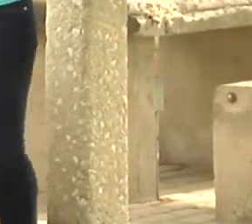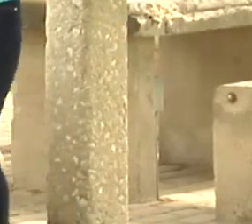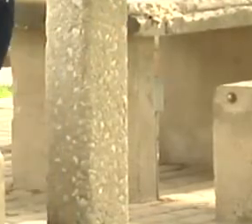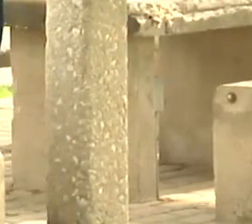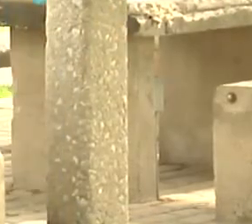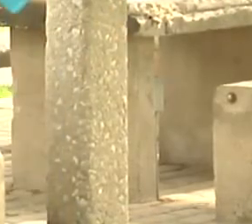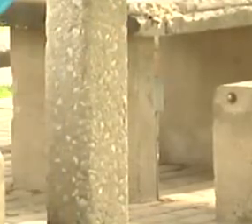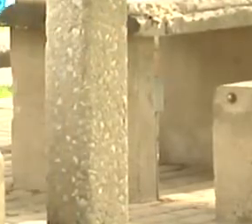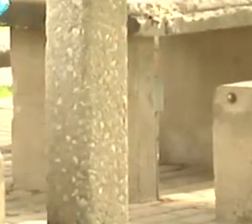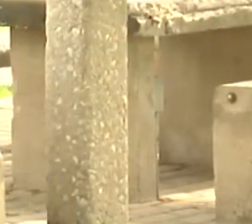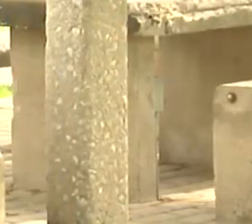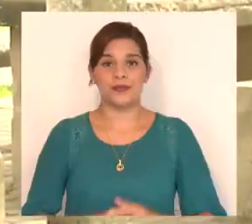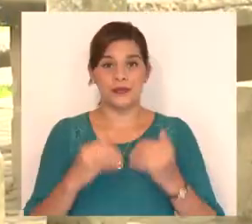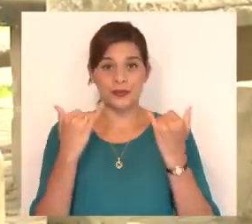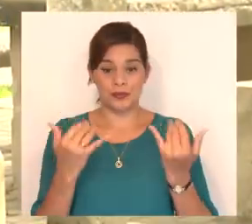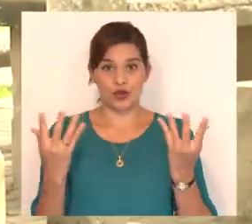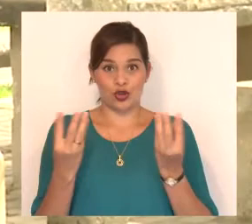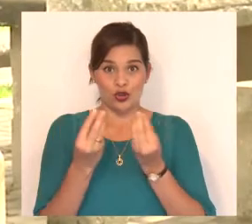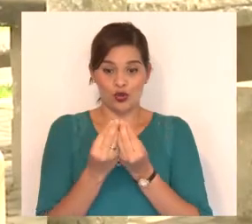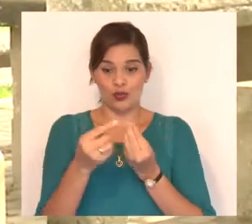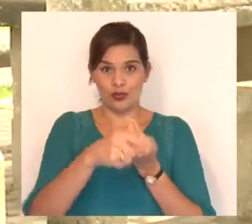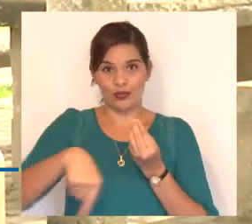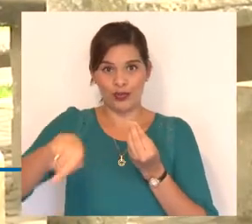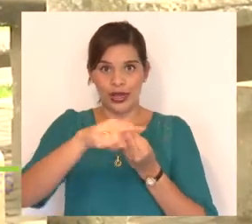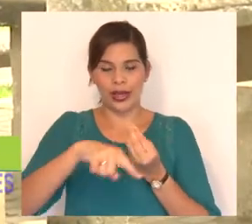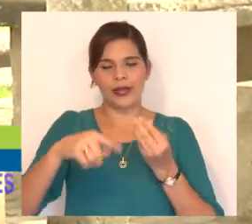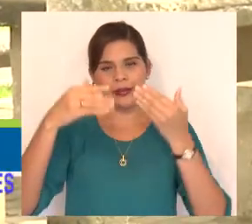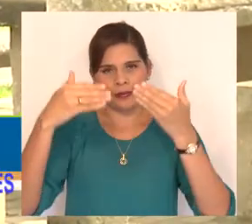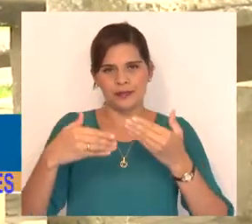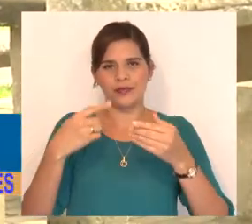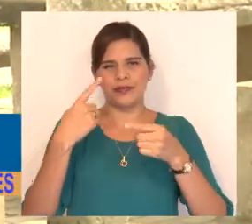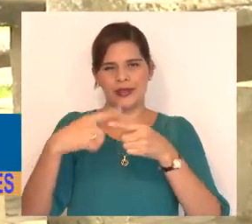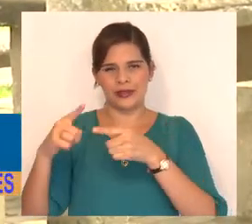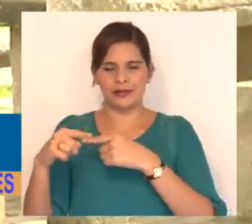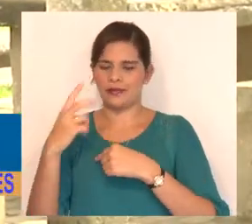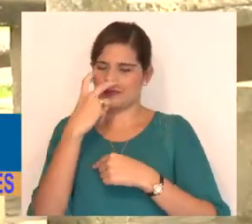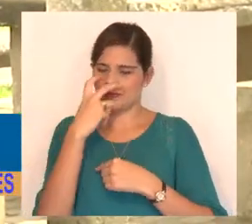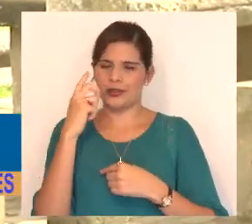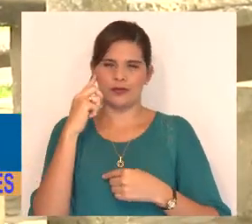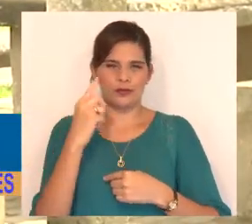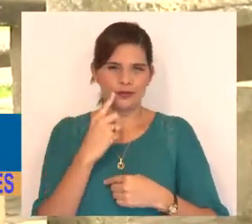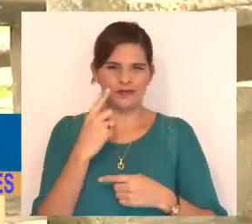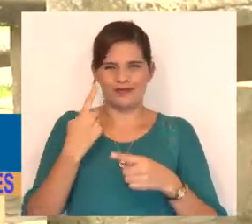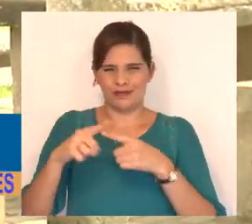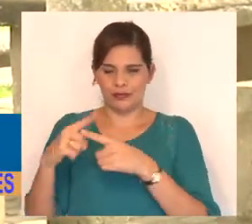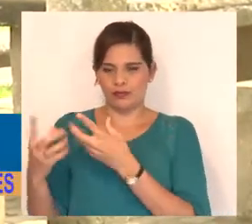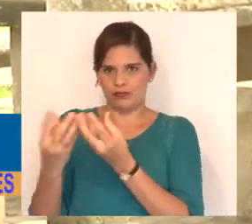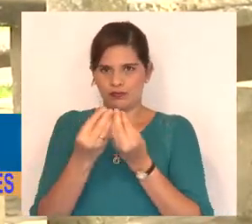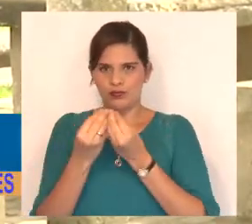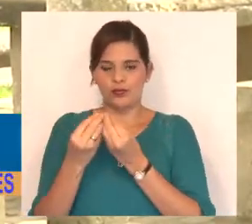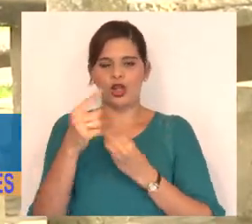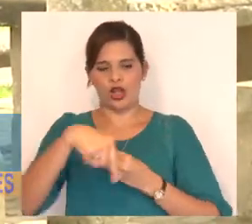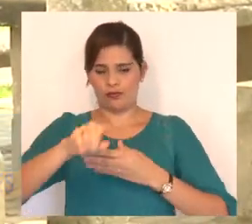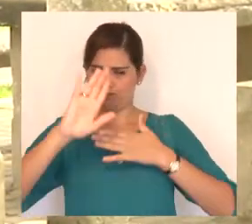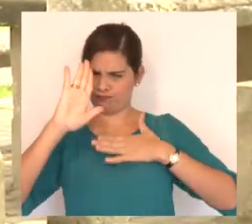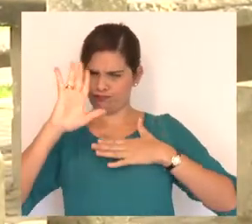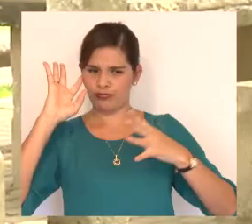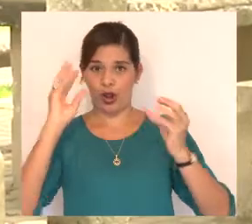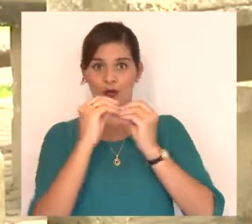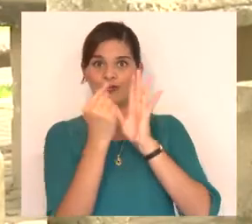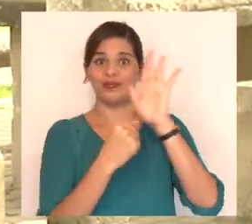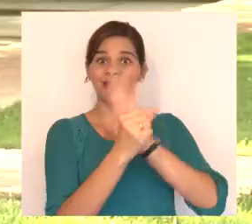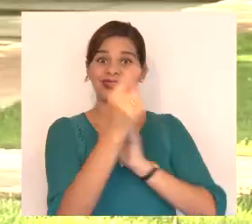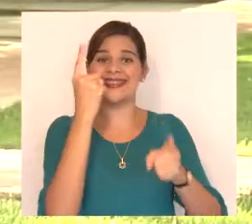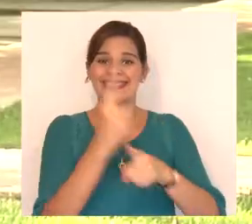Pocos días de haberse reunido con un grupo de estudiantes con capacidad diferencial de aprendizaje, nuestro rector Pablo Vera Salazar le cumplió la promesa que le hizo a